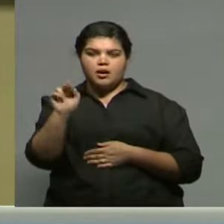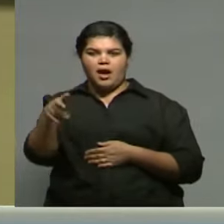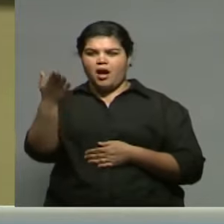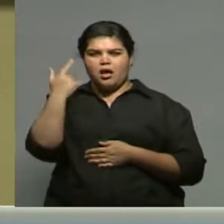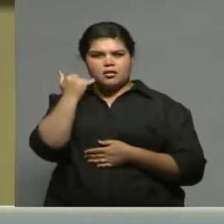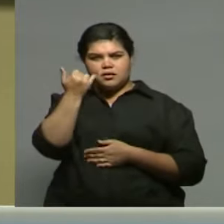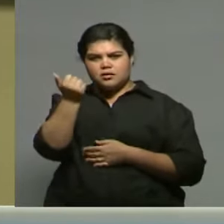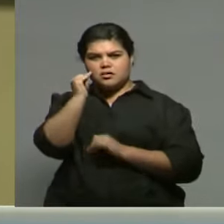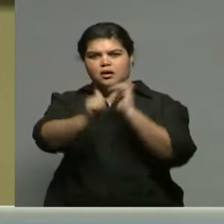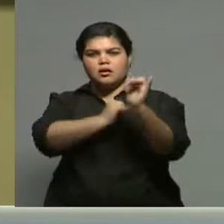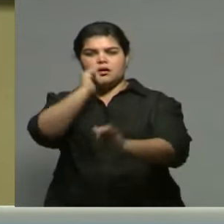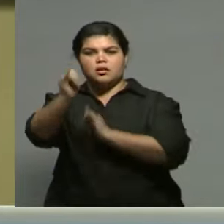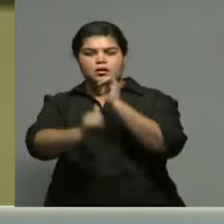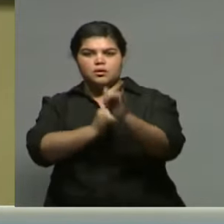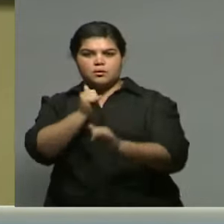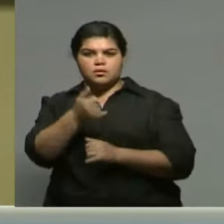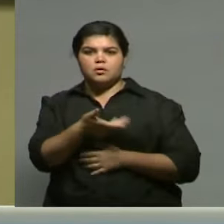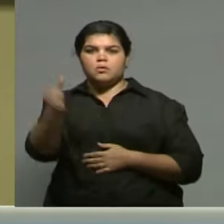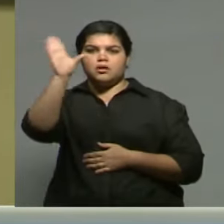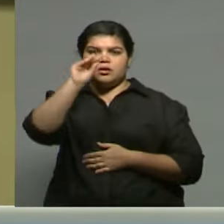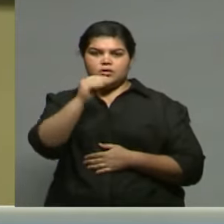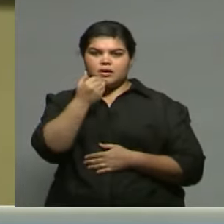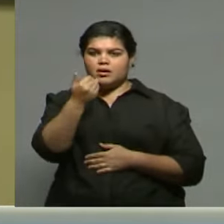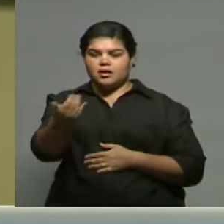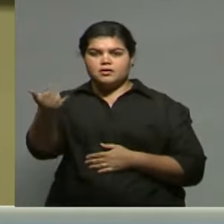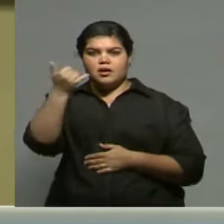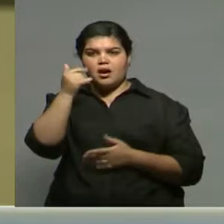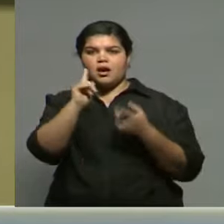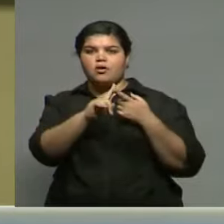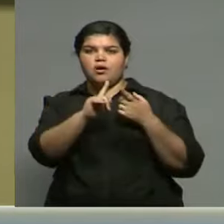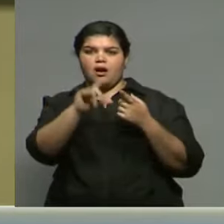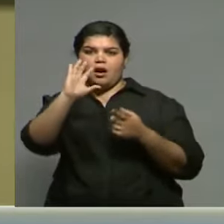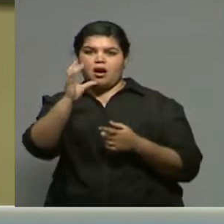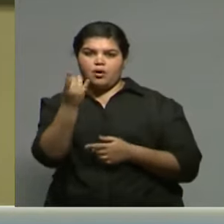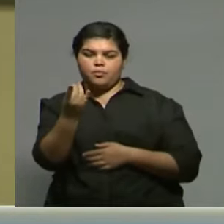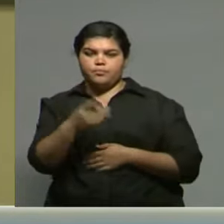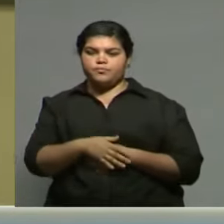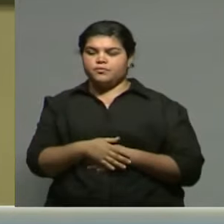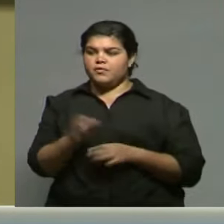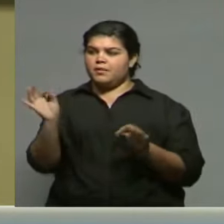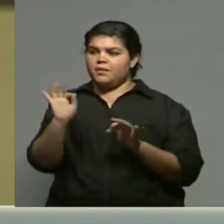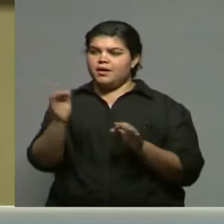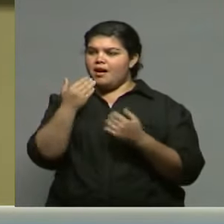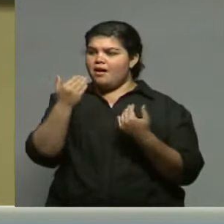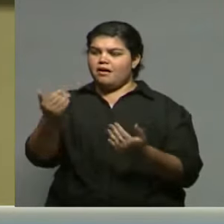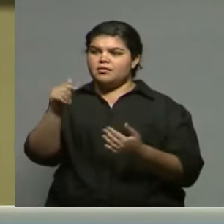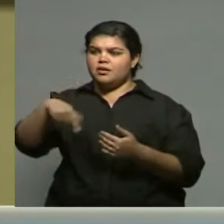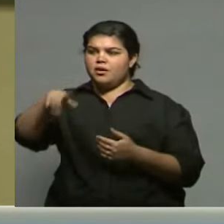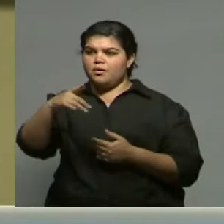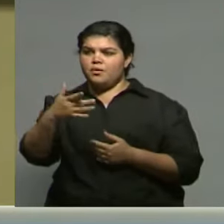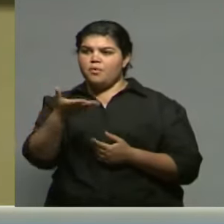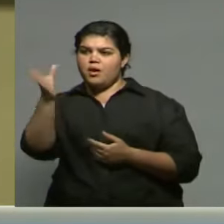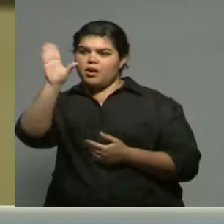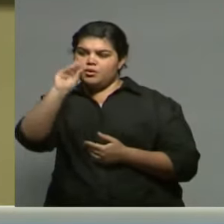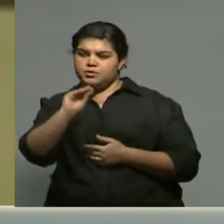algunos medios sobre esta situación. Muy buenas noches, Ángel, gracias por el contacto. Contacto con Señalú. No, por favor, el agradecido soy yo y muy buenas